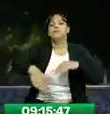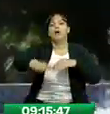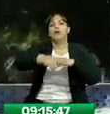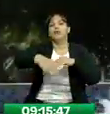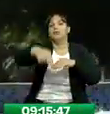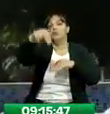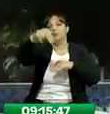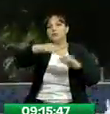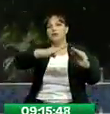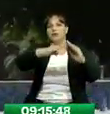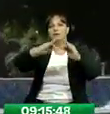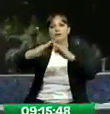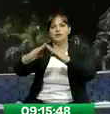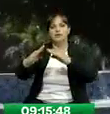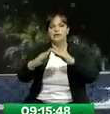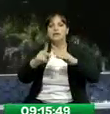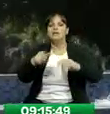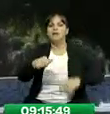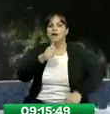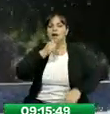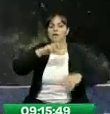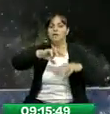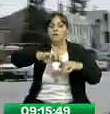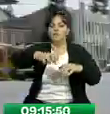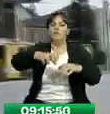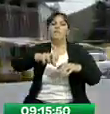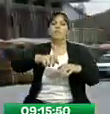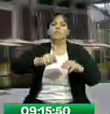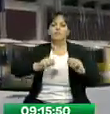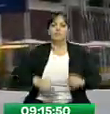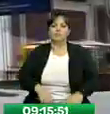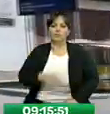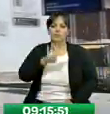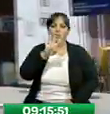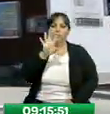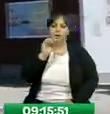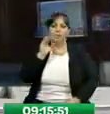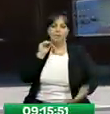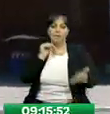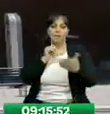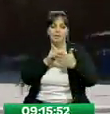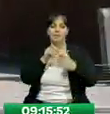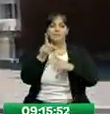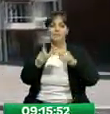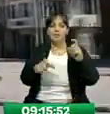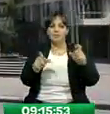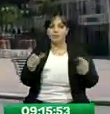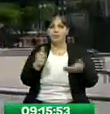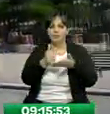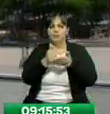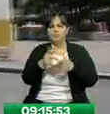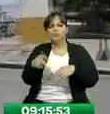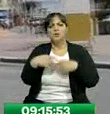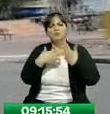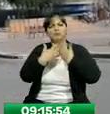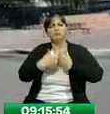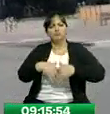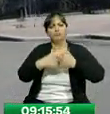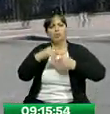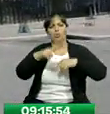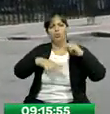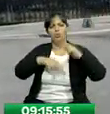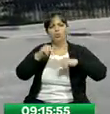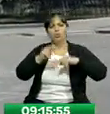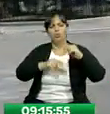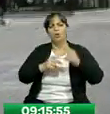y además a cerca de 40 mil habitantes de la zona la obra tiene un costo aproximado de un